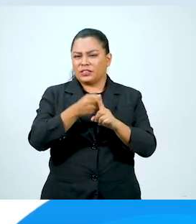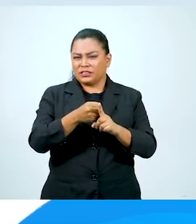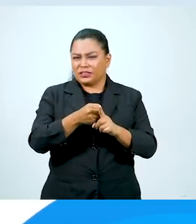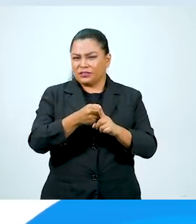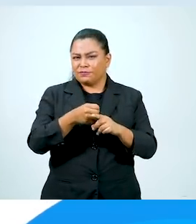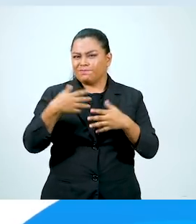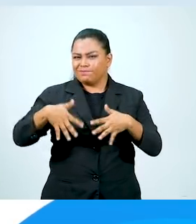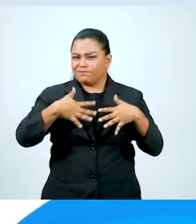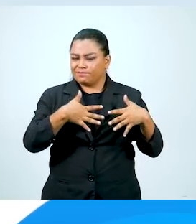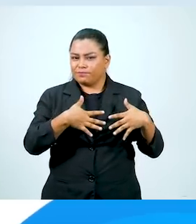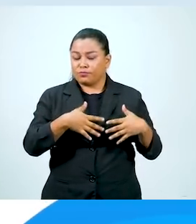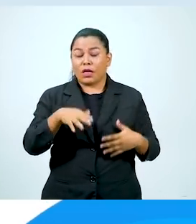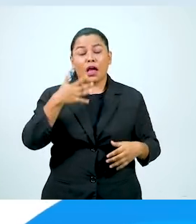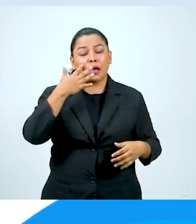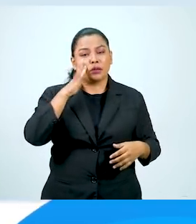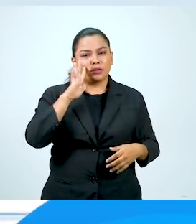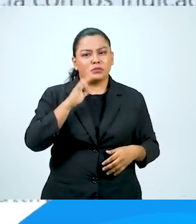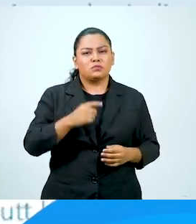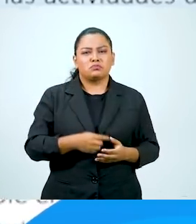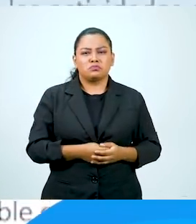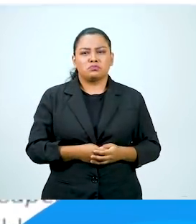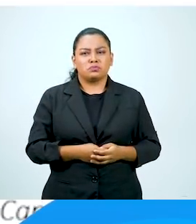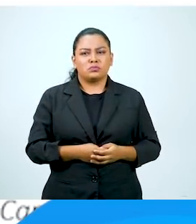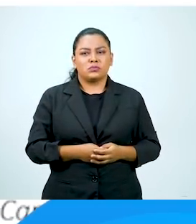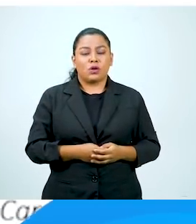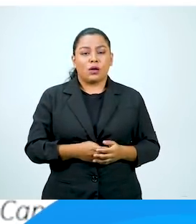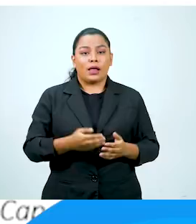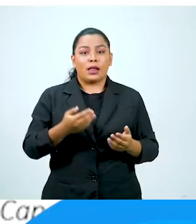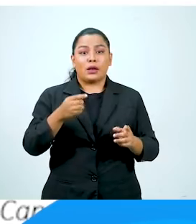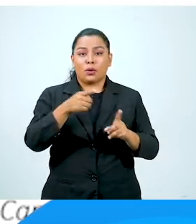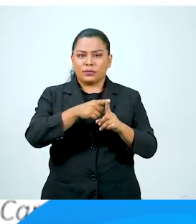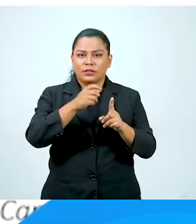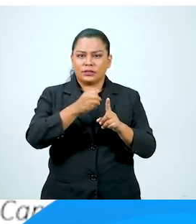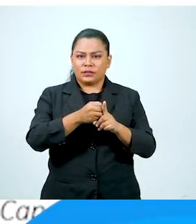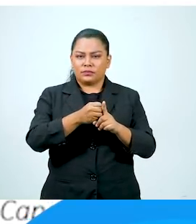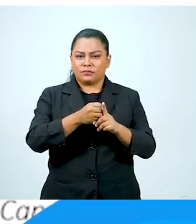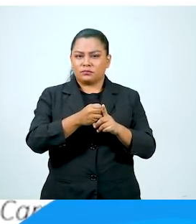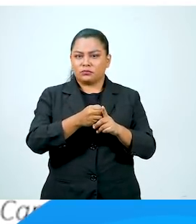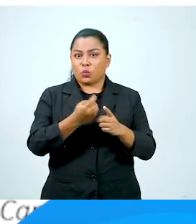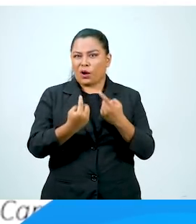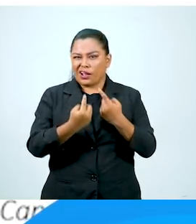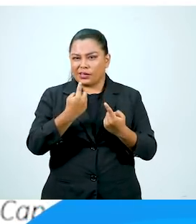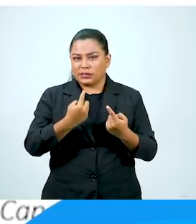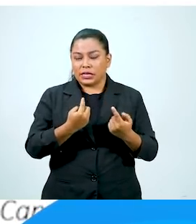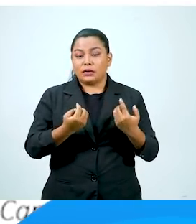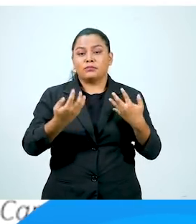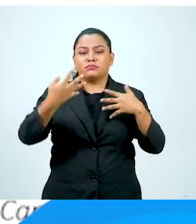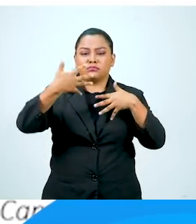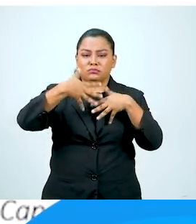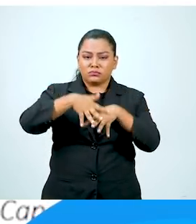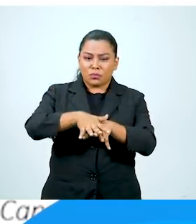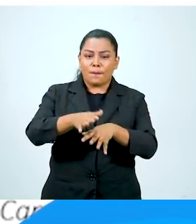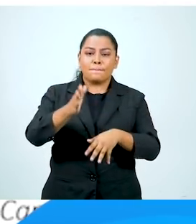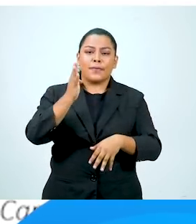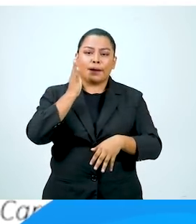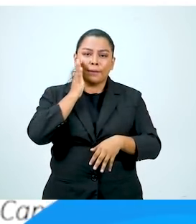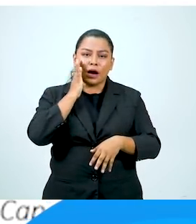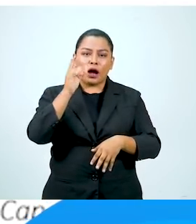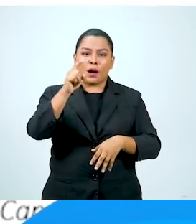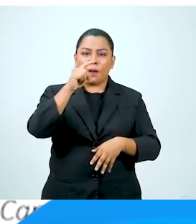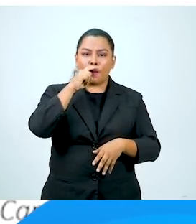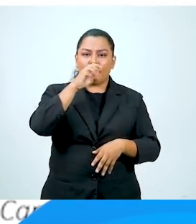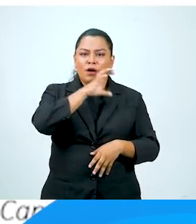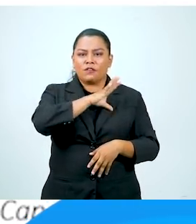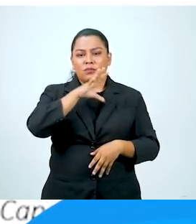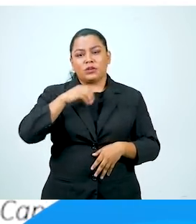actividad. En el ejemplo, como se observa, el propósito es integrar a las madres y padres de